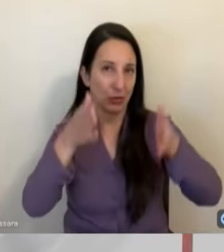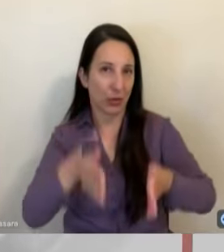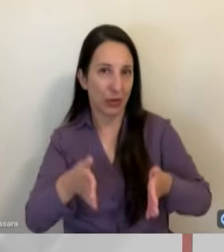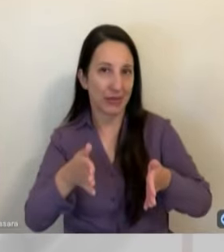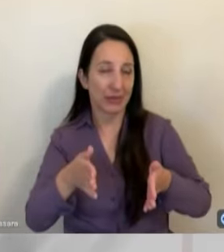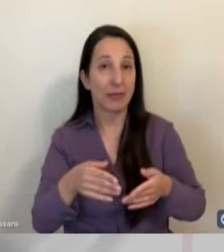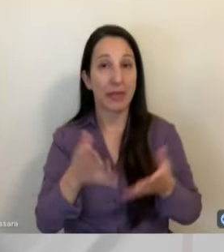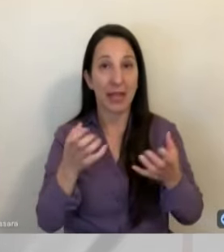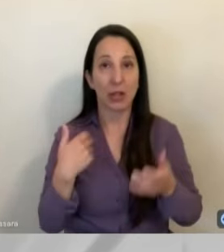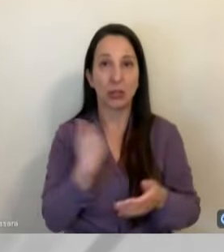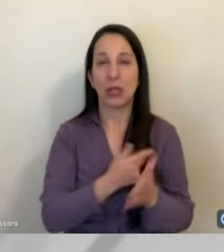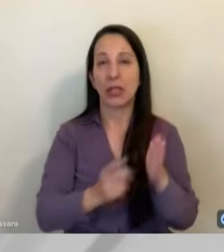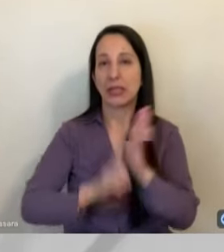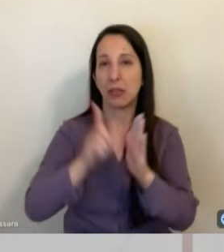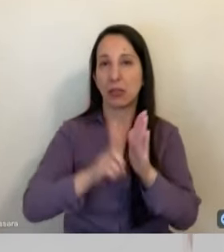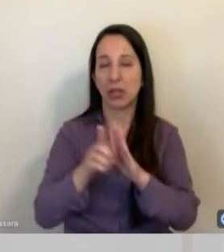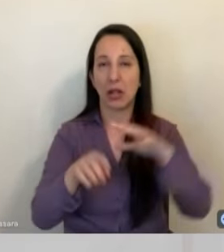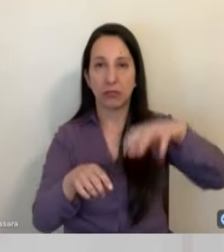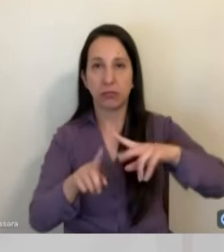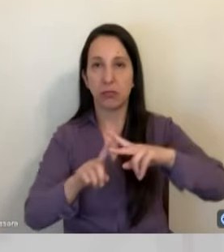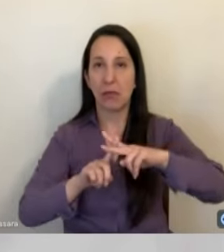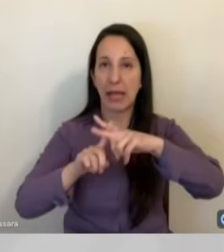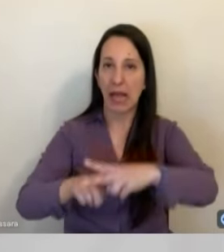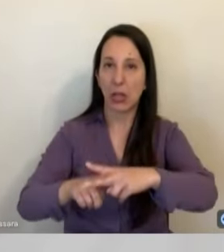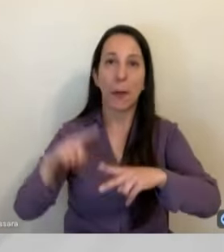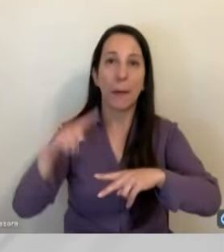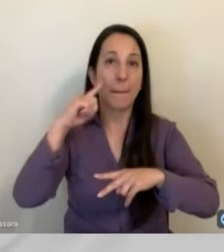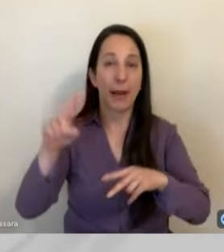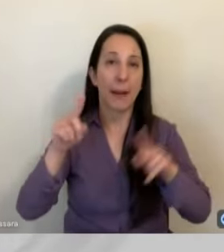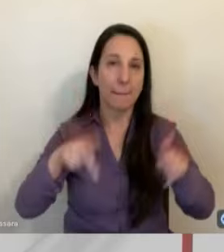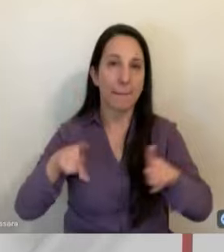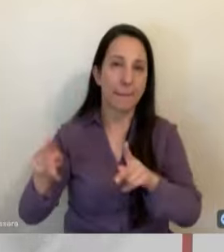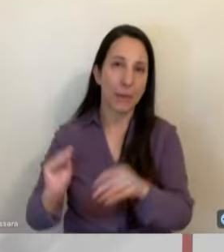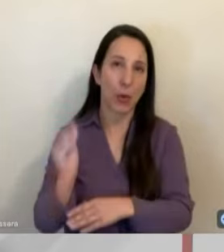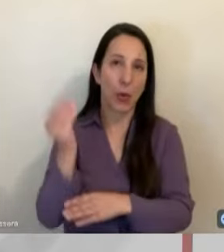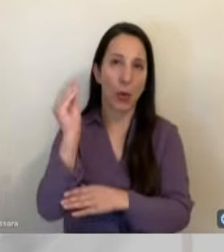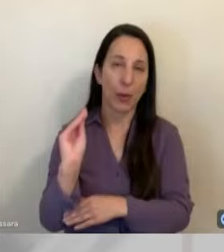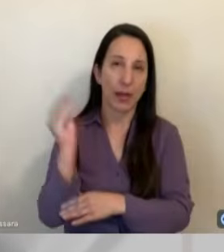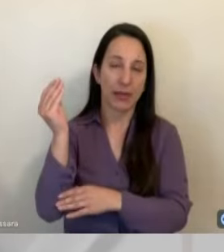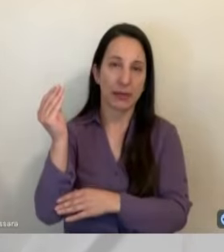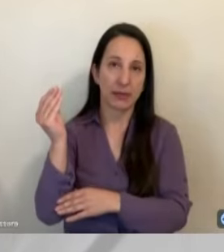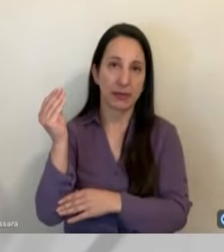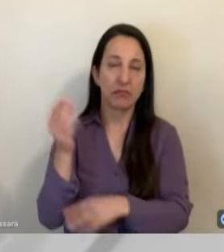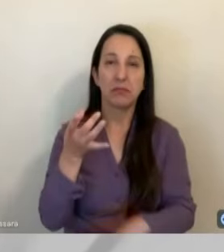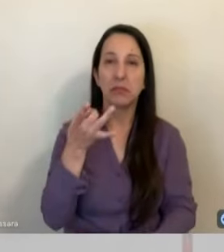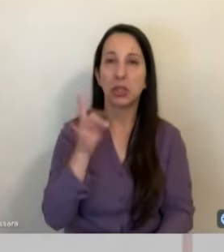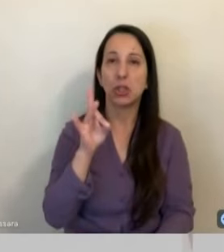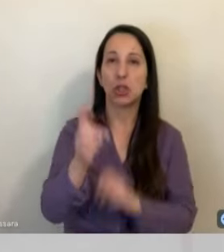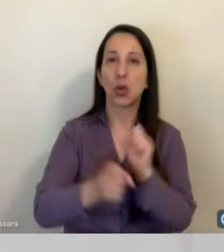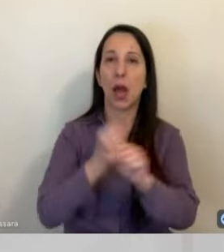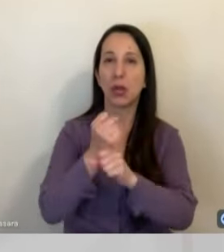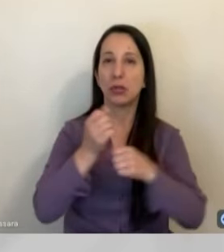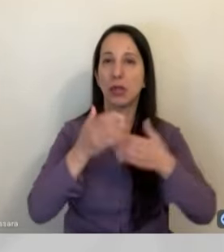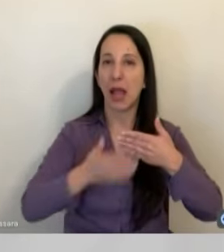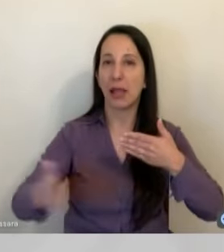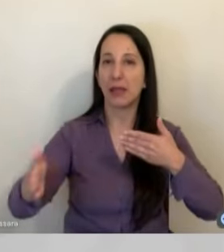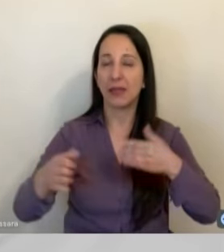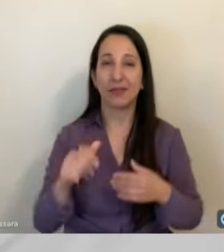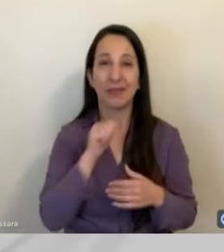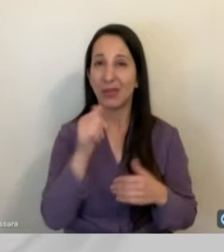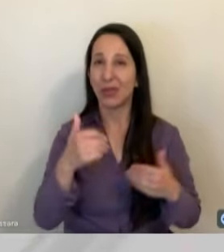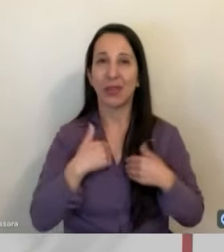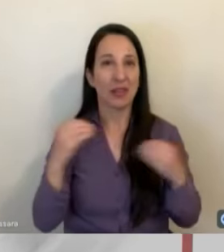desarrollar un sector de crédito para la población más joven, 18 años en adelante, que no tienen récord